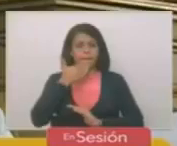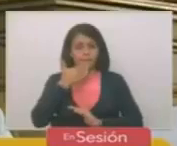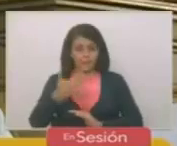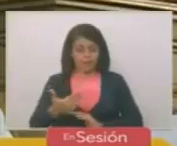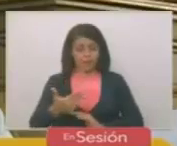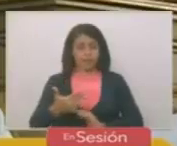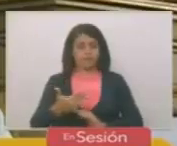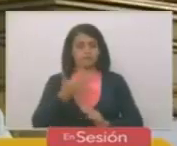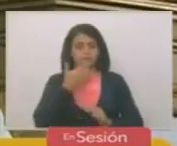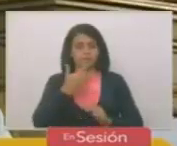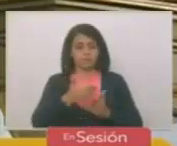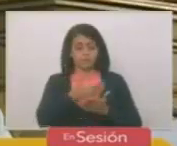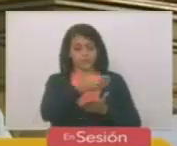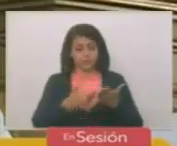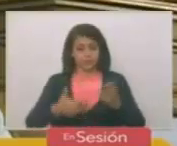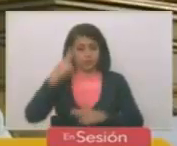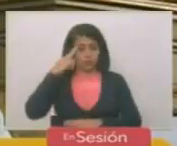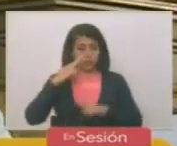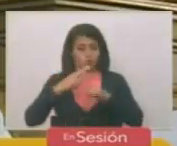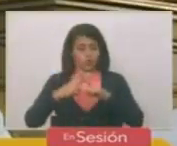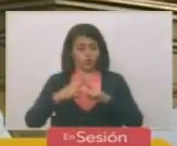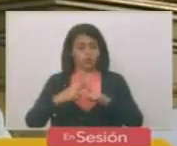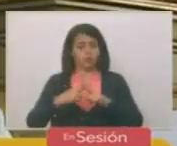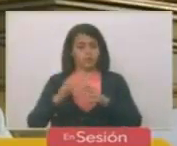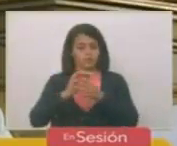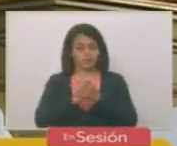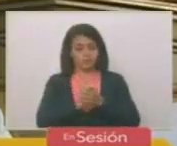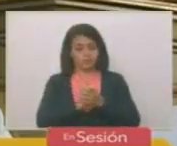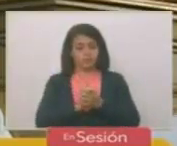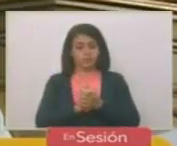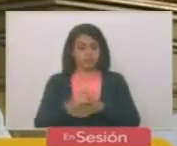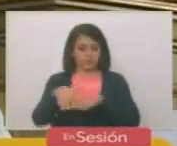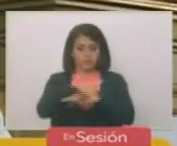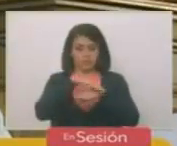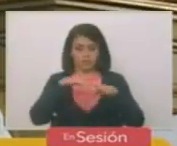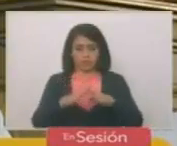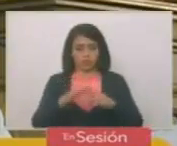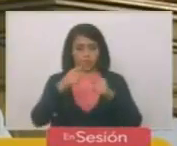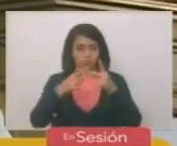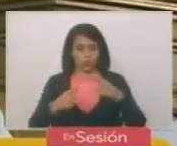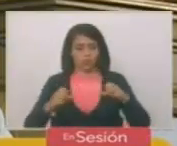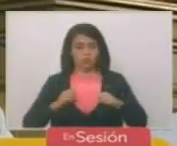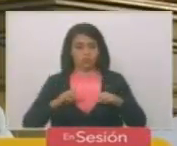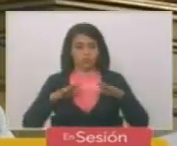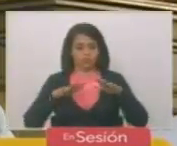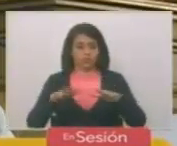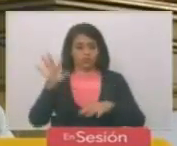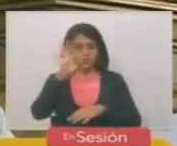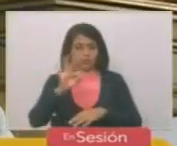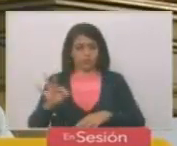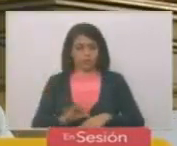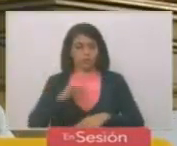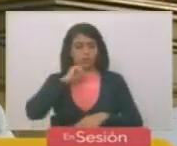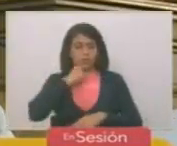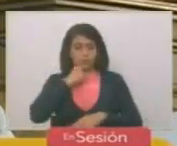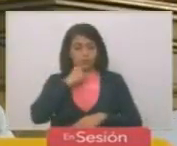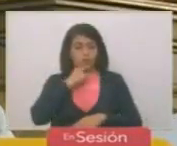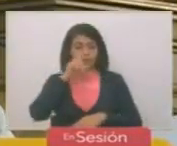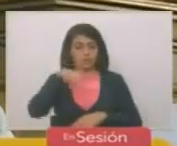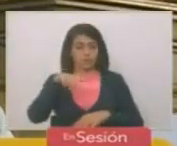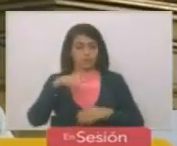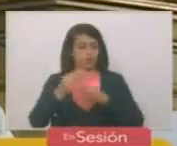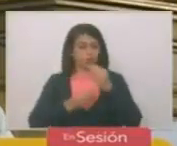el conferimiento de la condecoración Orden de Amistad por parte del Ministerio de Asuntos Exteriores de la Federación de Rusia, a través